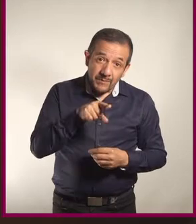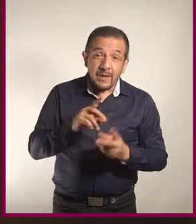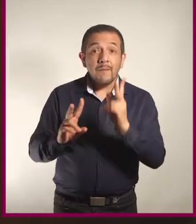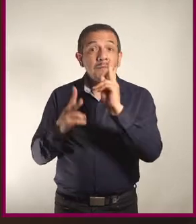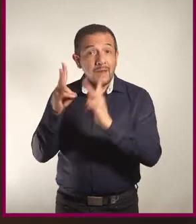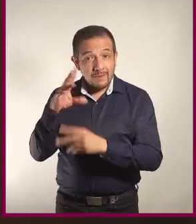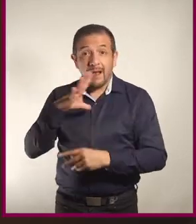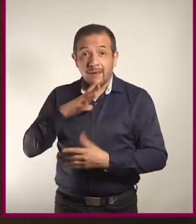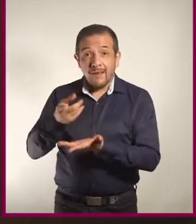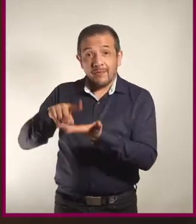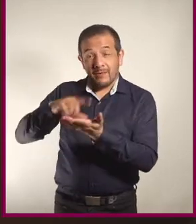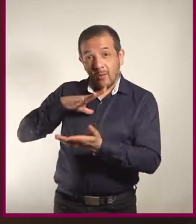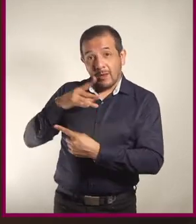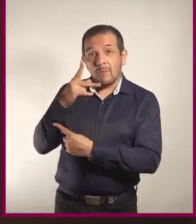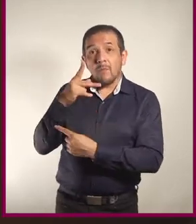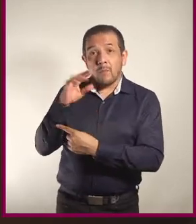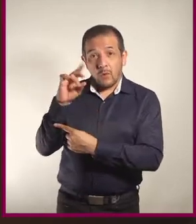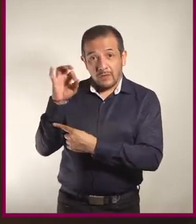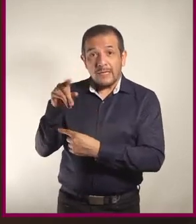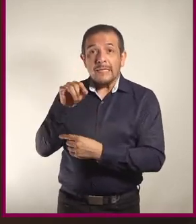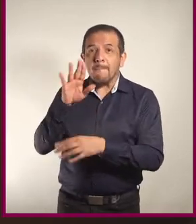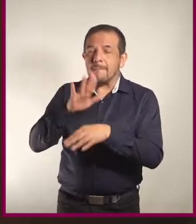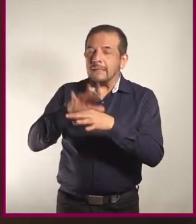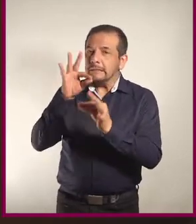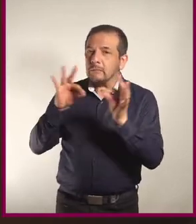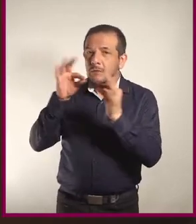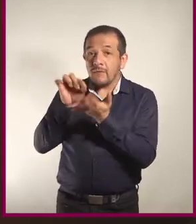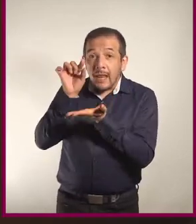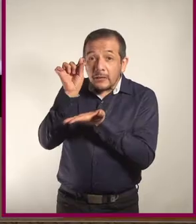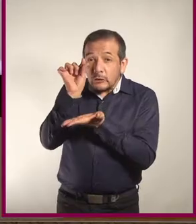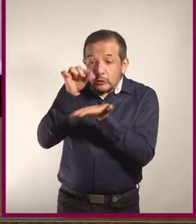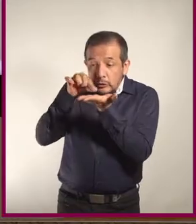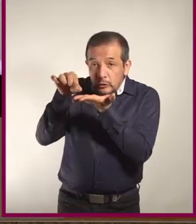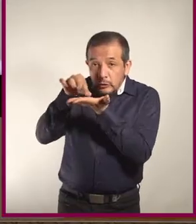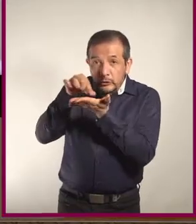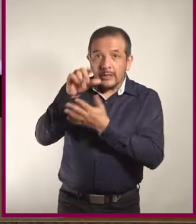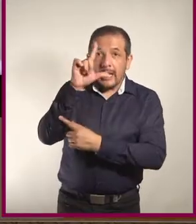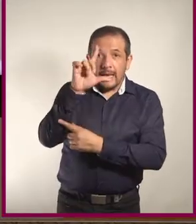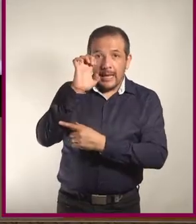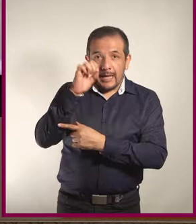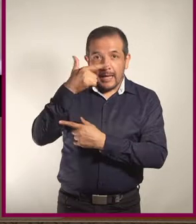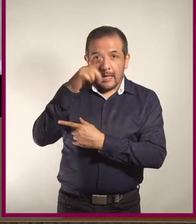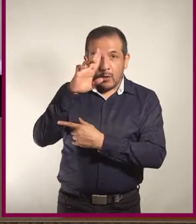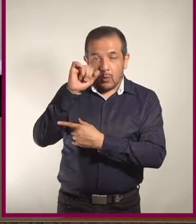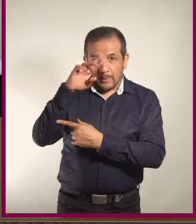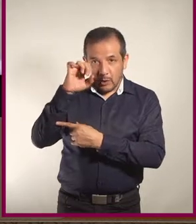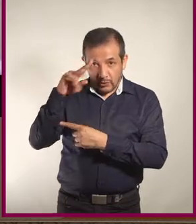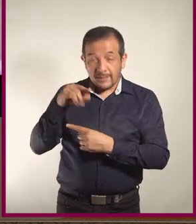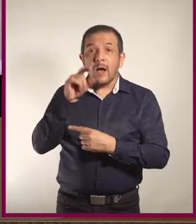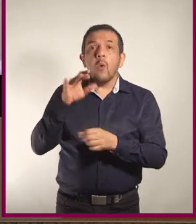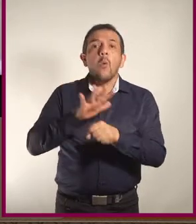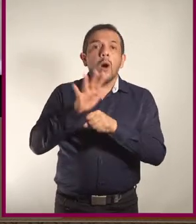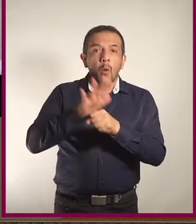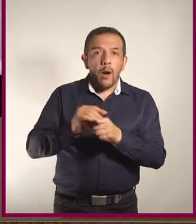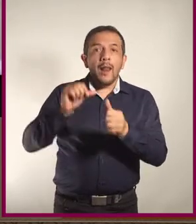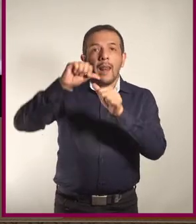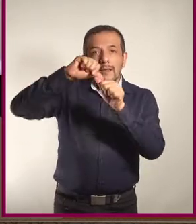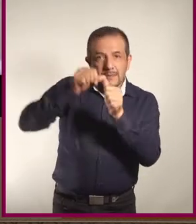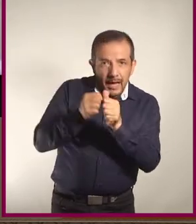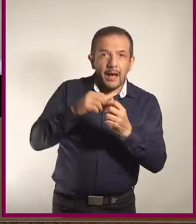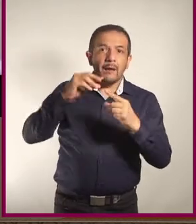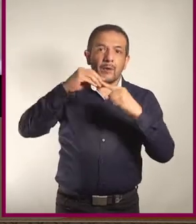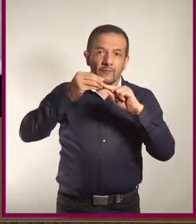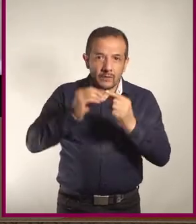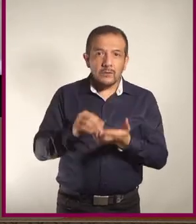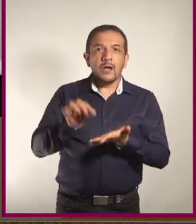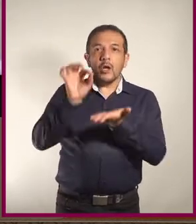en alimentos de origen vegetal, principalmente las leguminosas. Entonces, las leguminosas son las habas, los